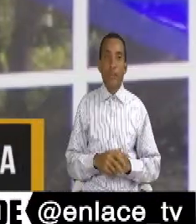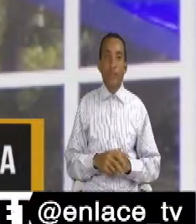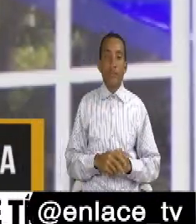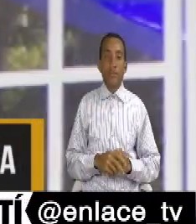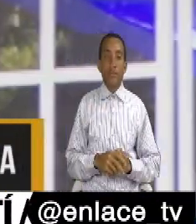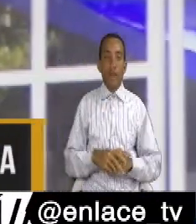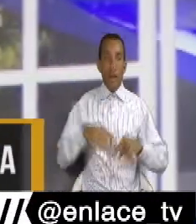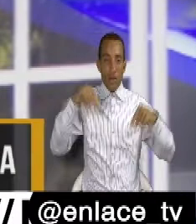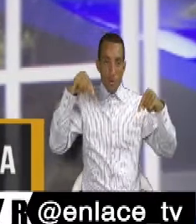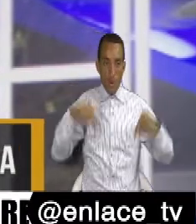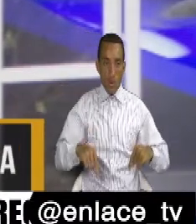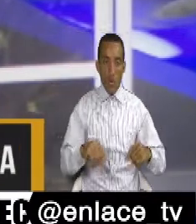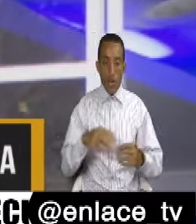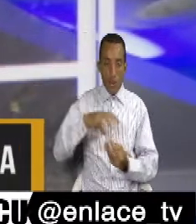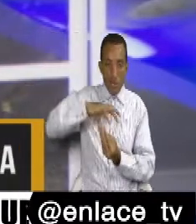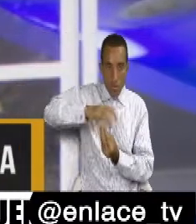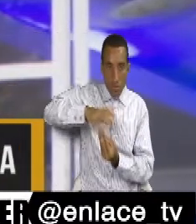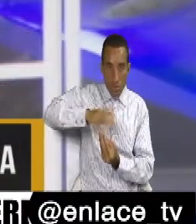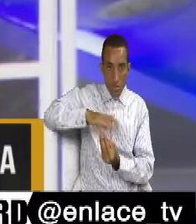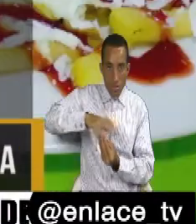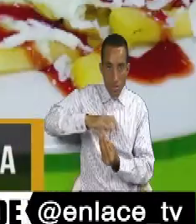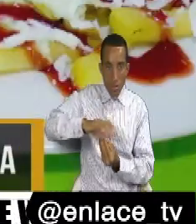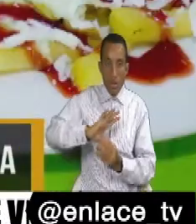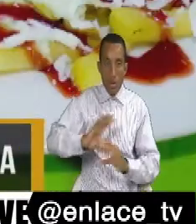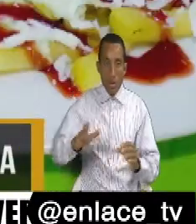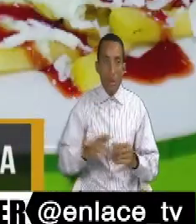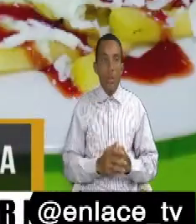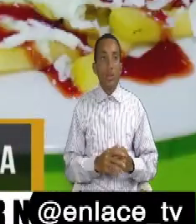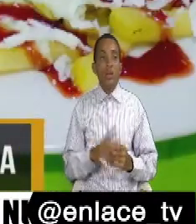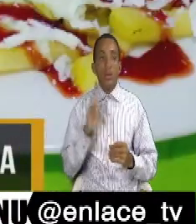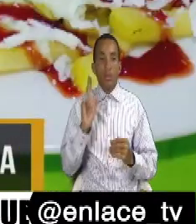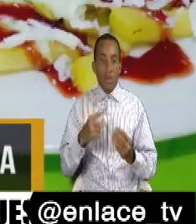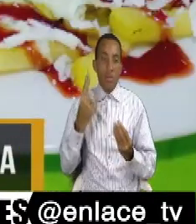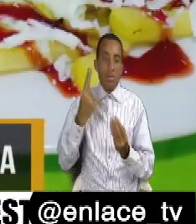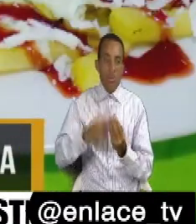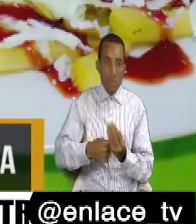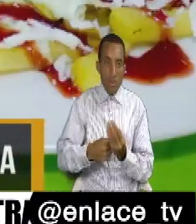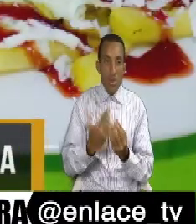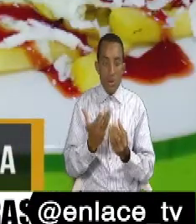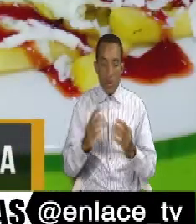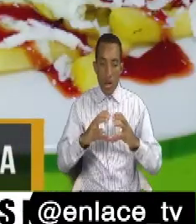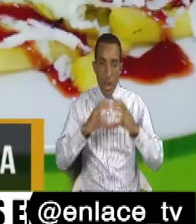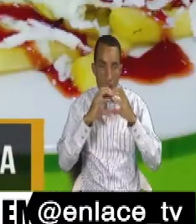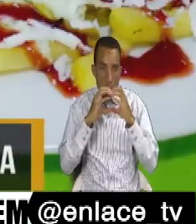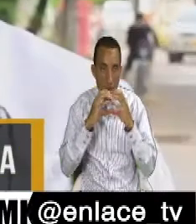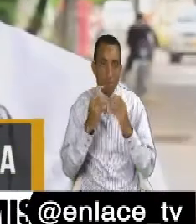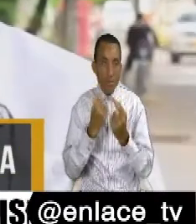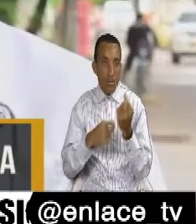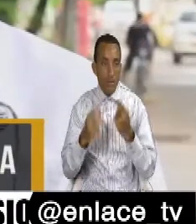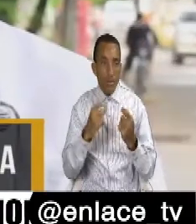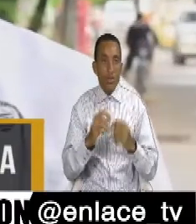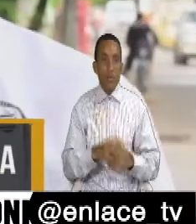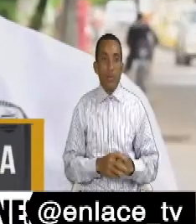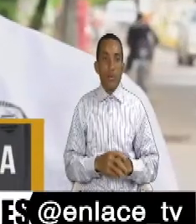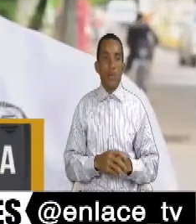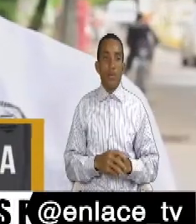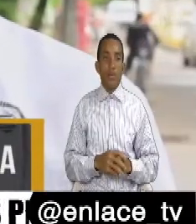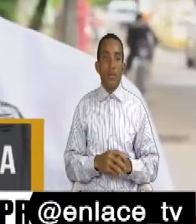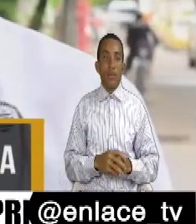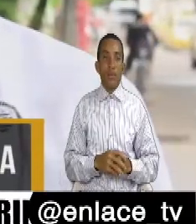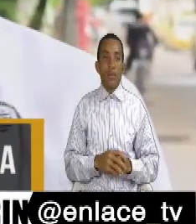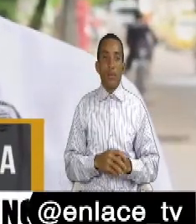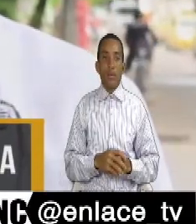no solo hace naranjadas, sino también comidas rápidas, entre otros antojitos con los que deleita a sus seguidores. Que no hay obstáculos para